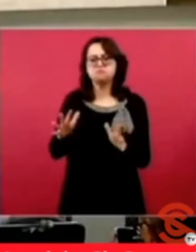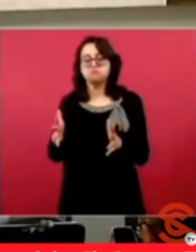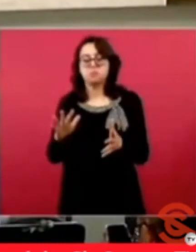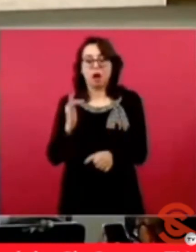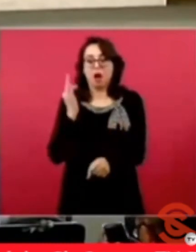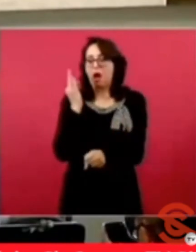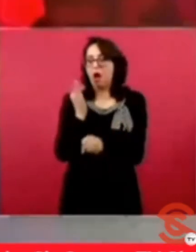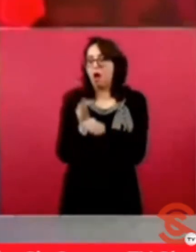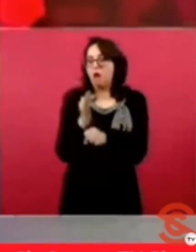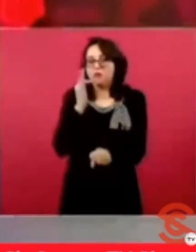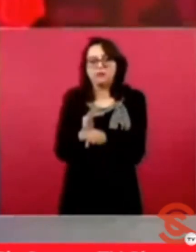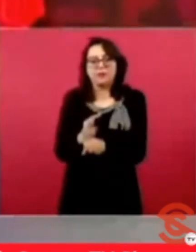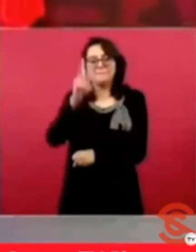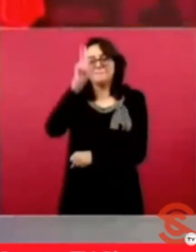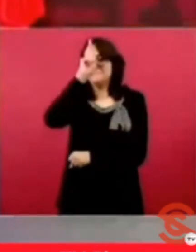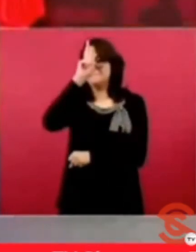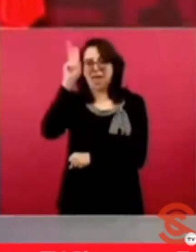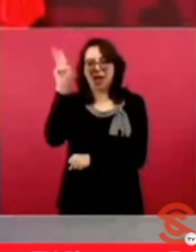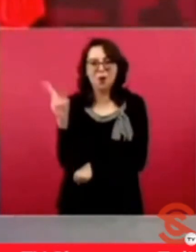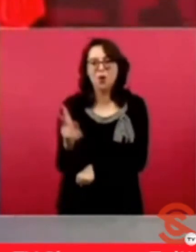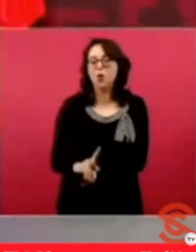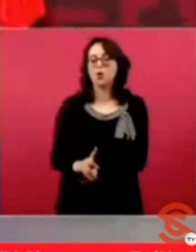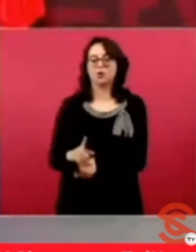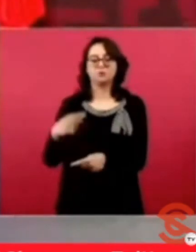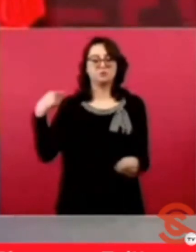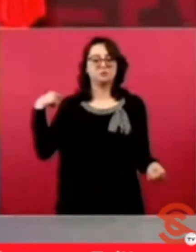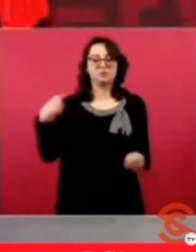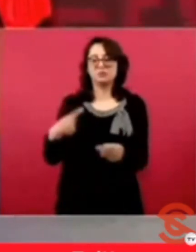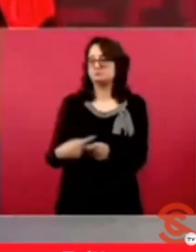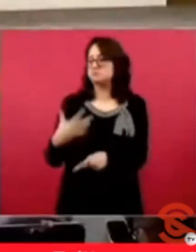recomendaciones: evitar exponerse a